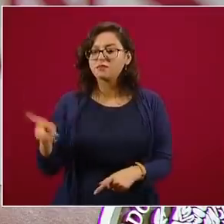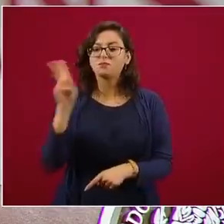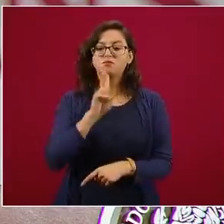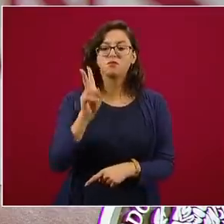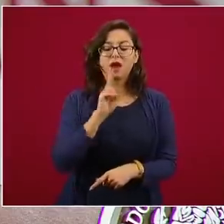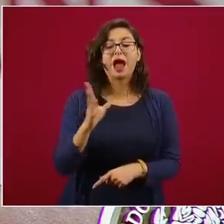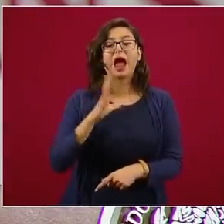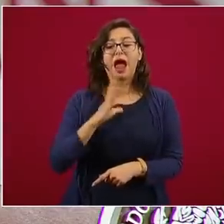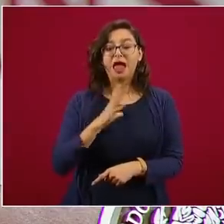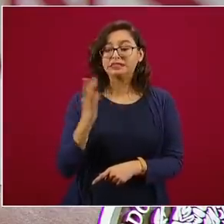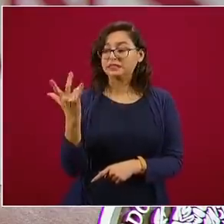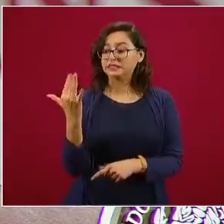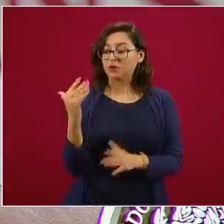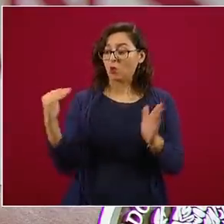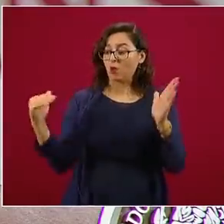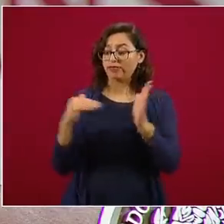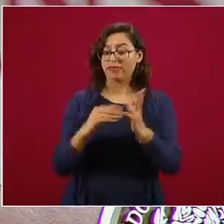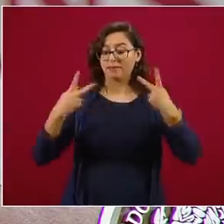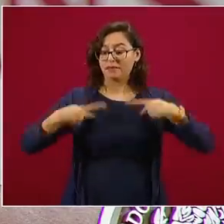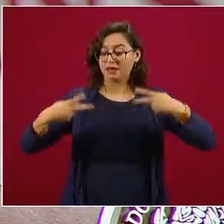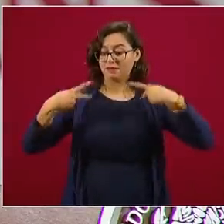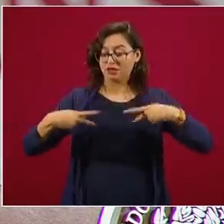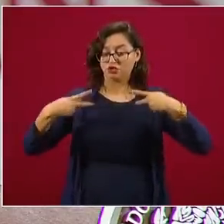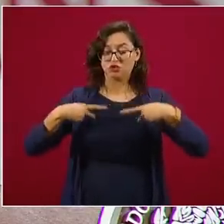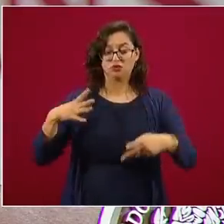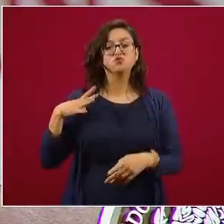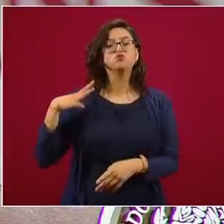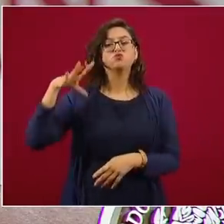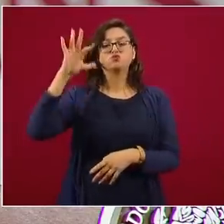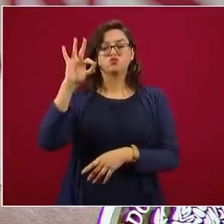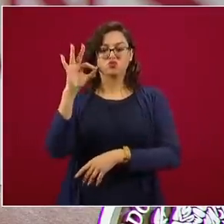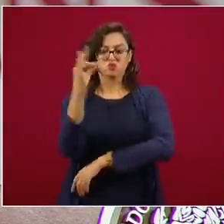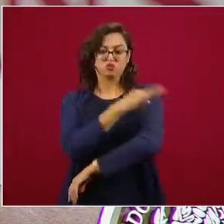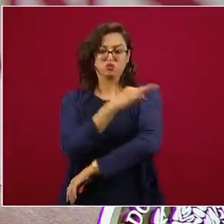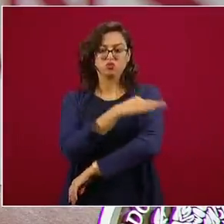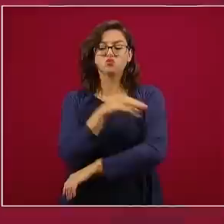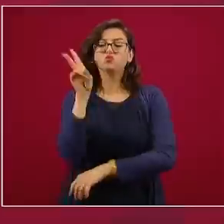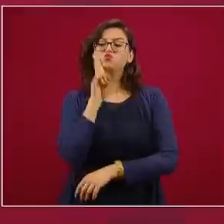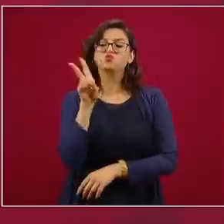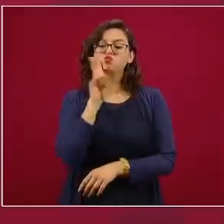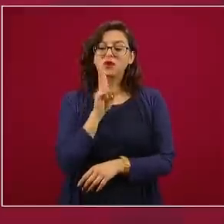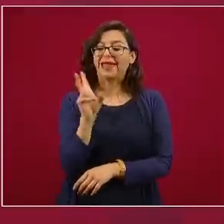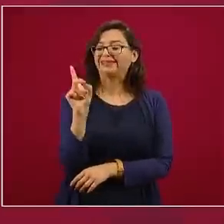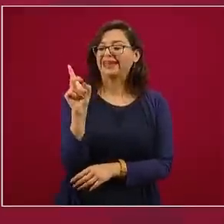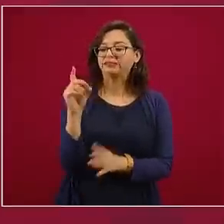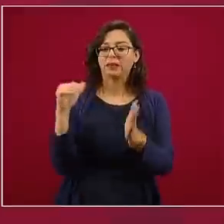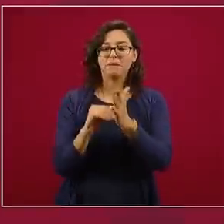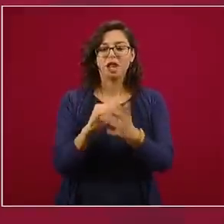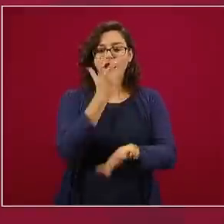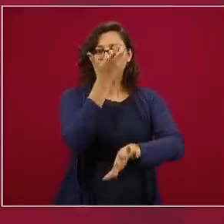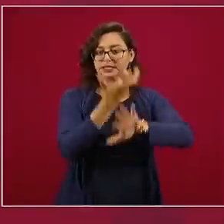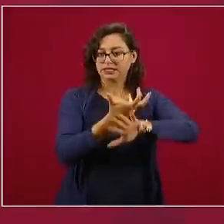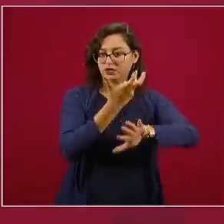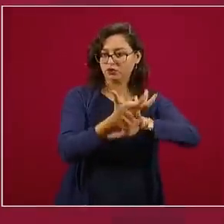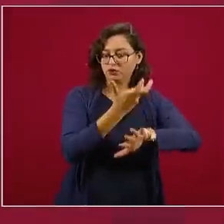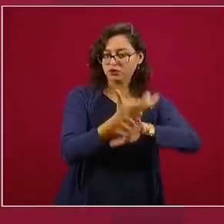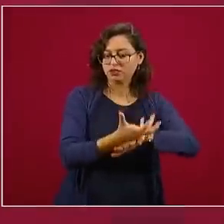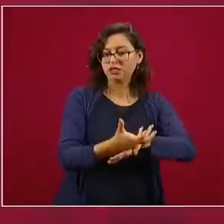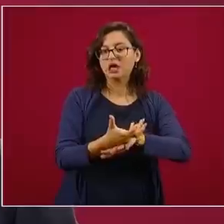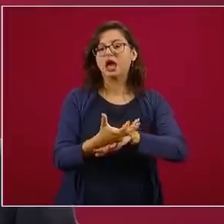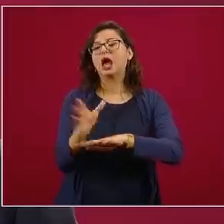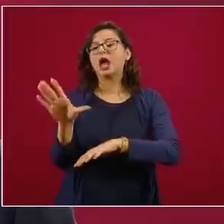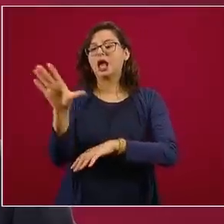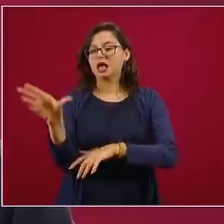Hay 50,000 sujetos, 30,000 de esos sujetos en el estudio de fase 3 están en Estados Unidos, están también en